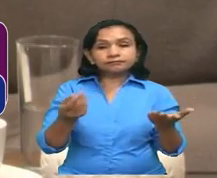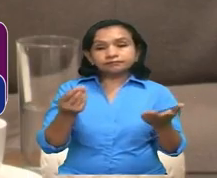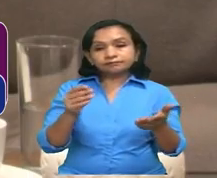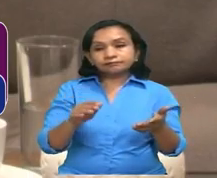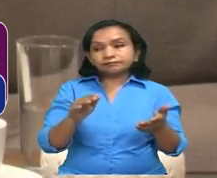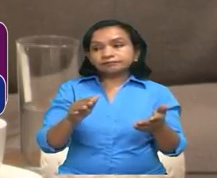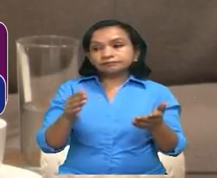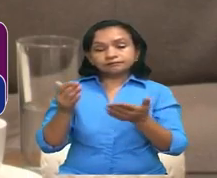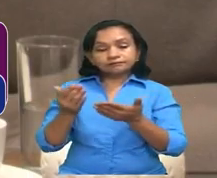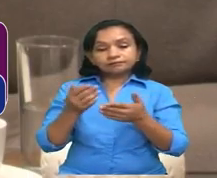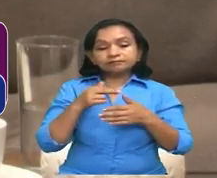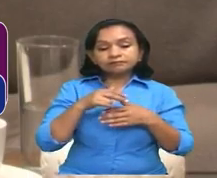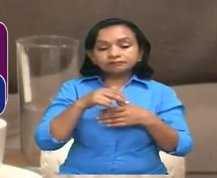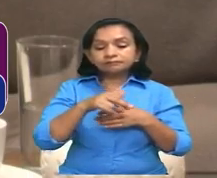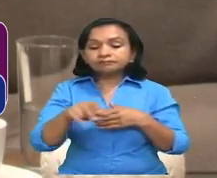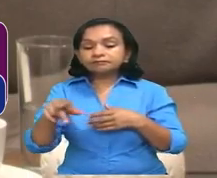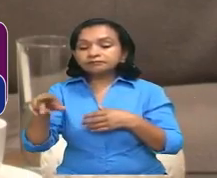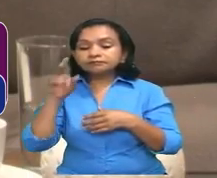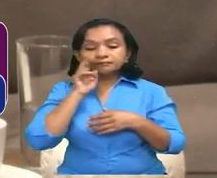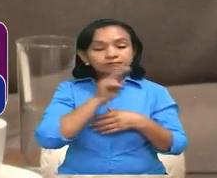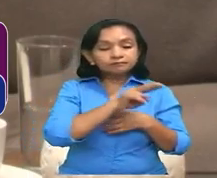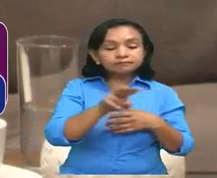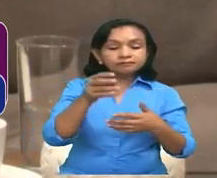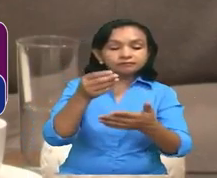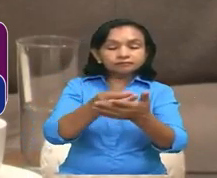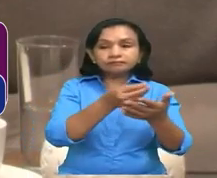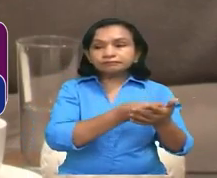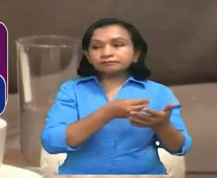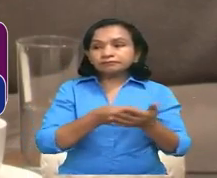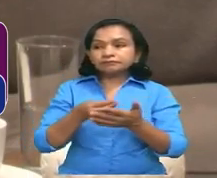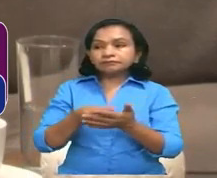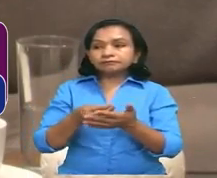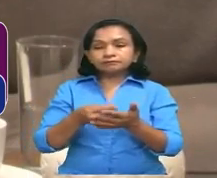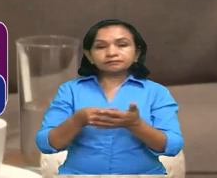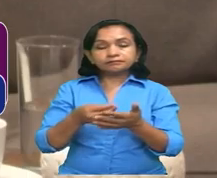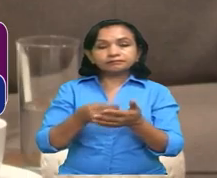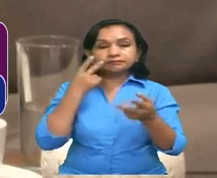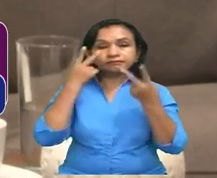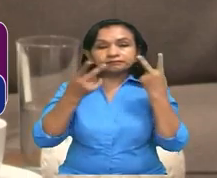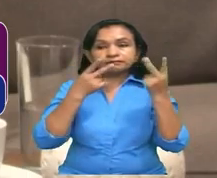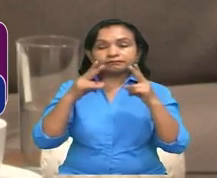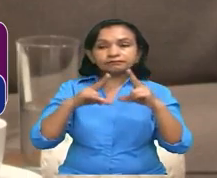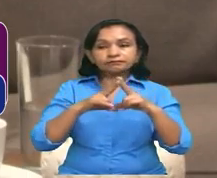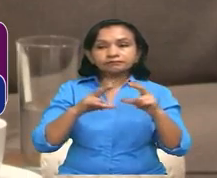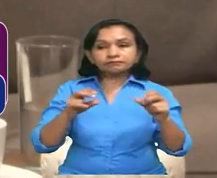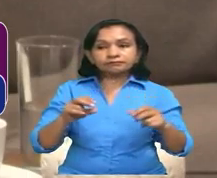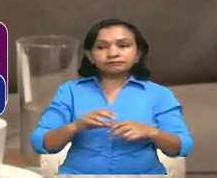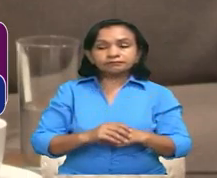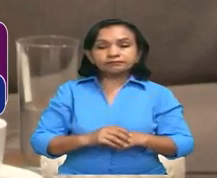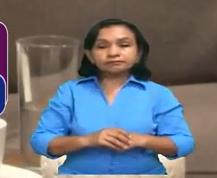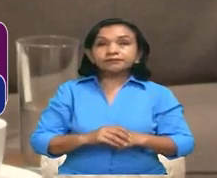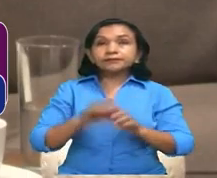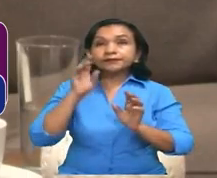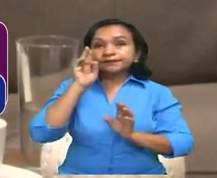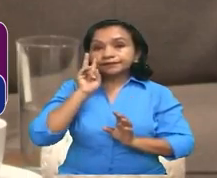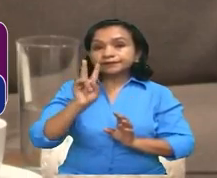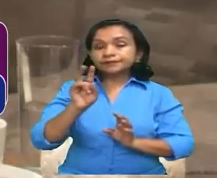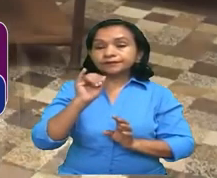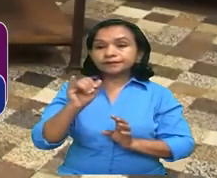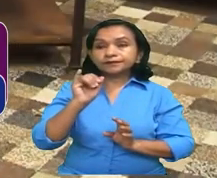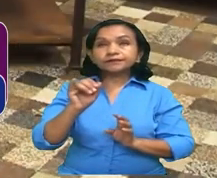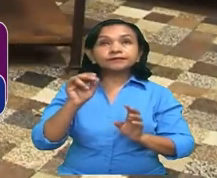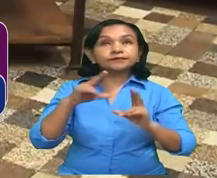y también el tema pues de artesanías. El MEFCA monta una feria para que ellos puedan llevarse pues como